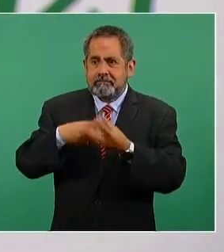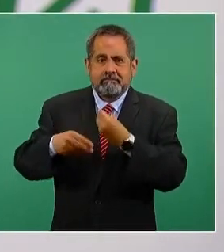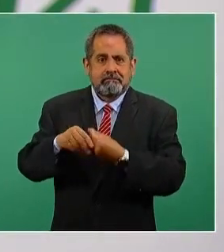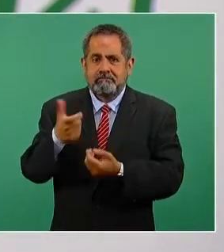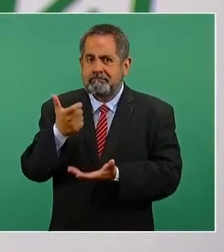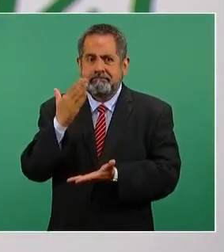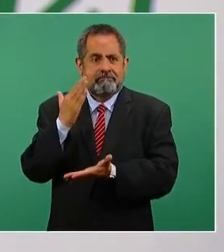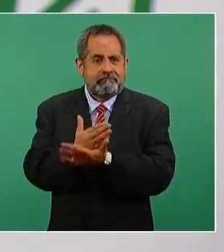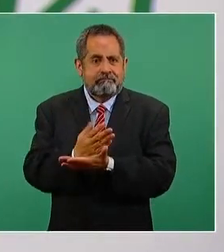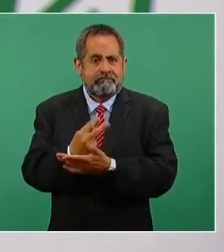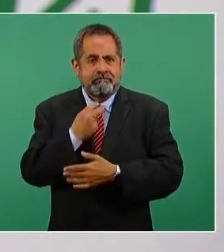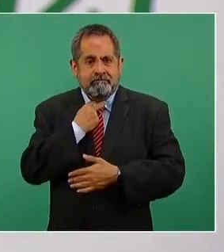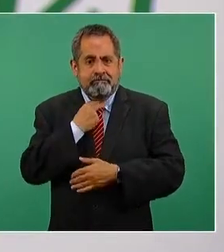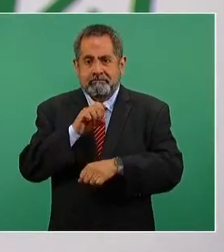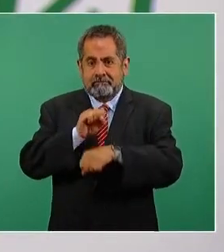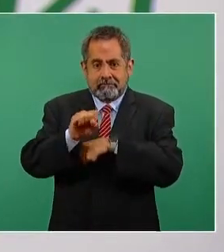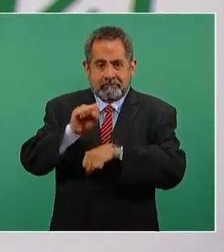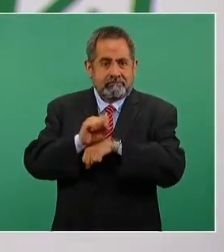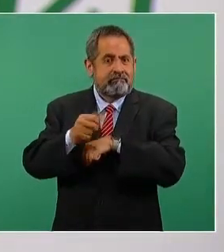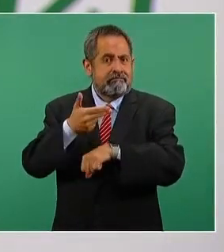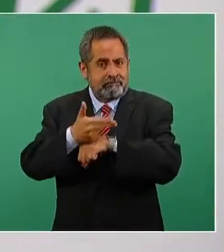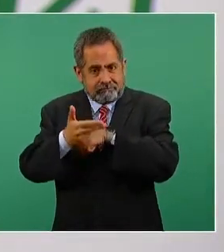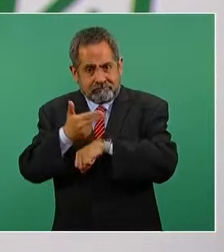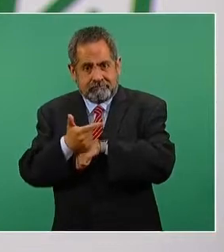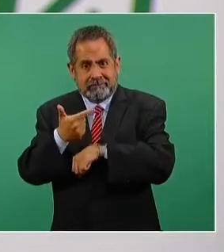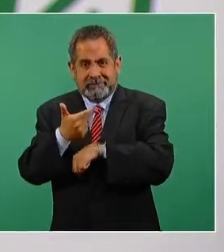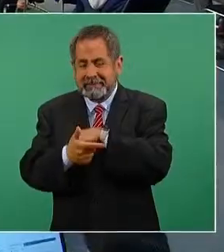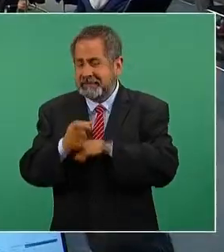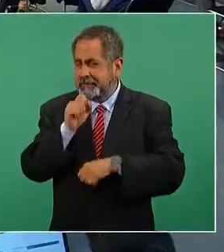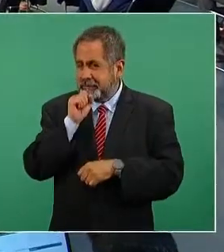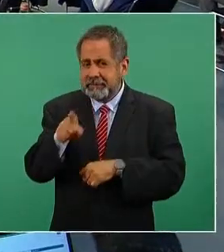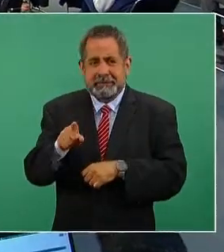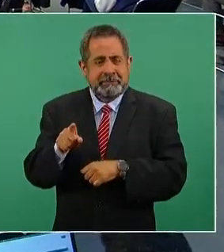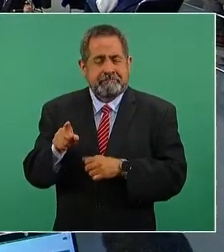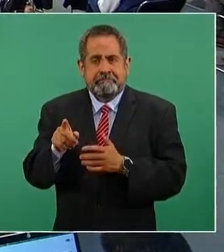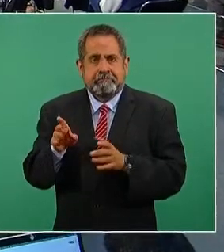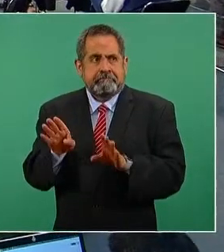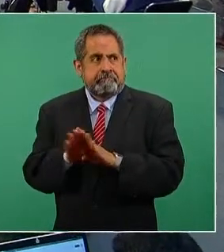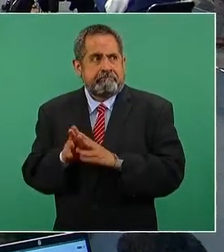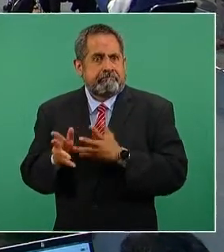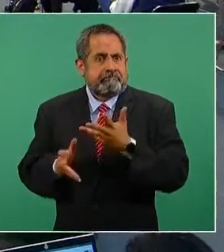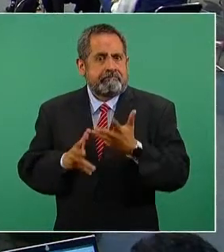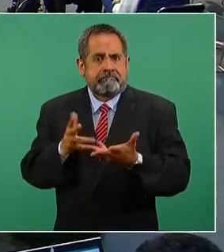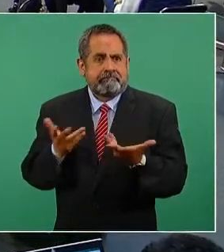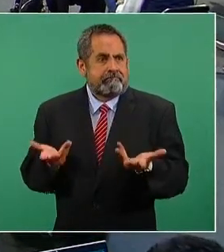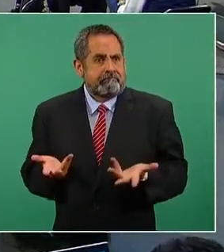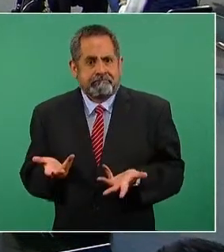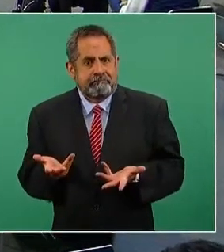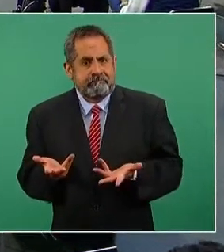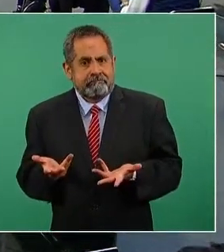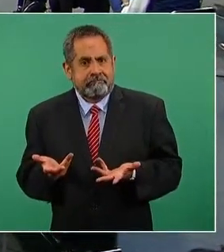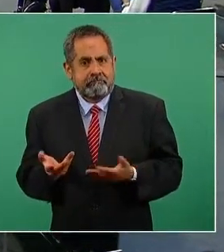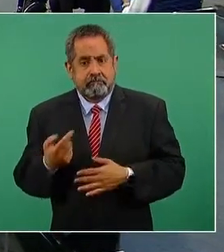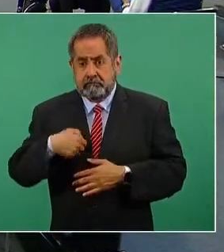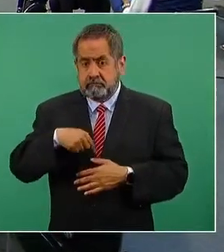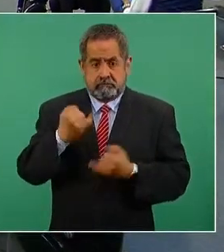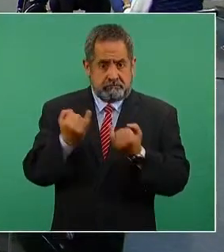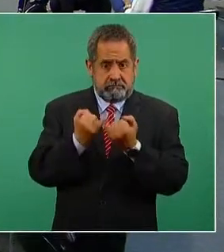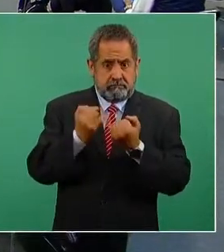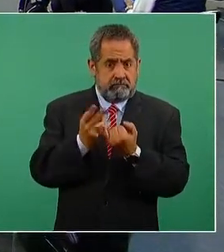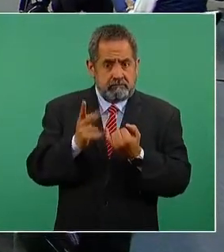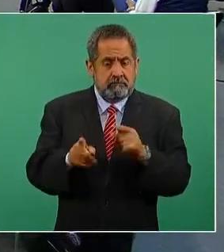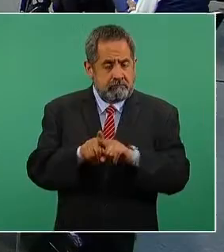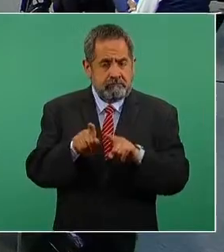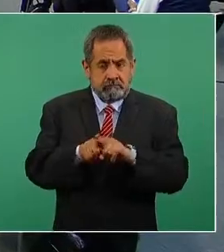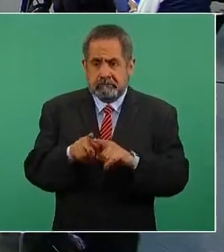Salvador, Honduras tuvieron que cerrar, Guatemala casi al mismo tiempo también. Y nosotros no nos quedamos fuera